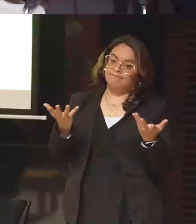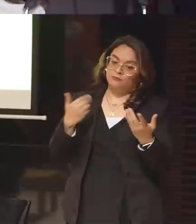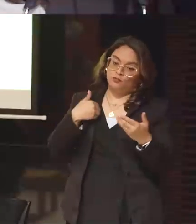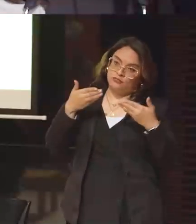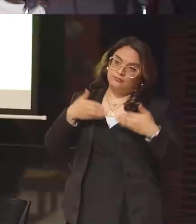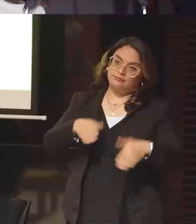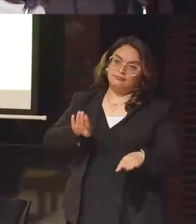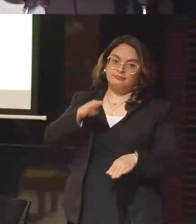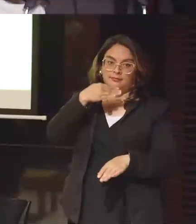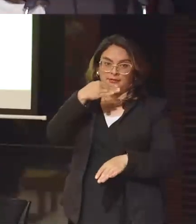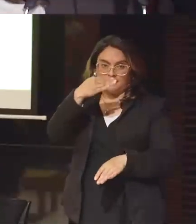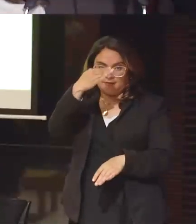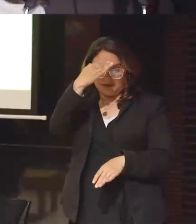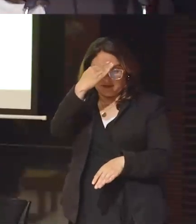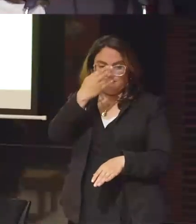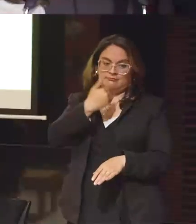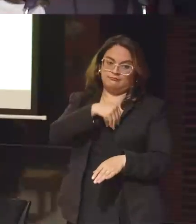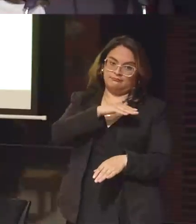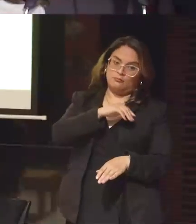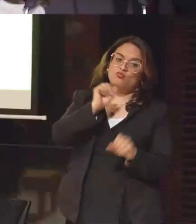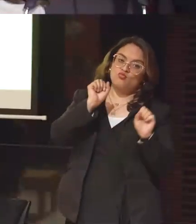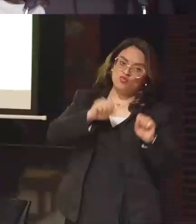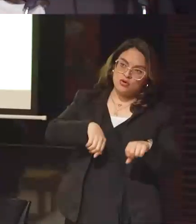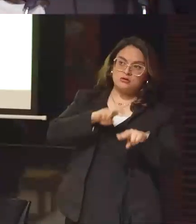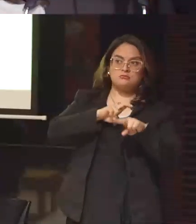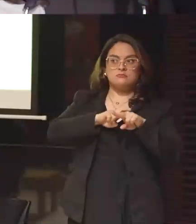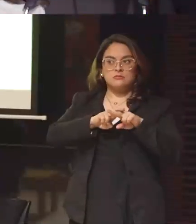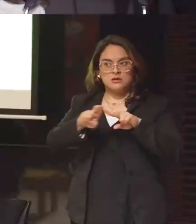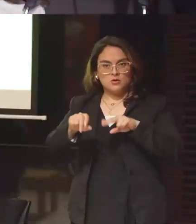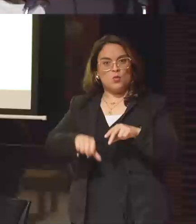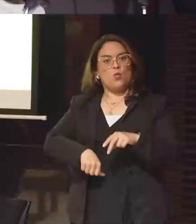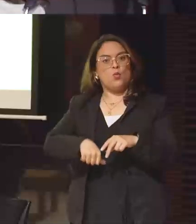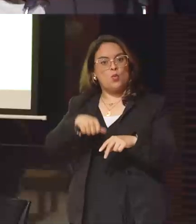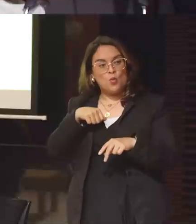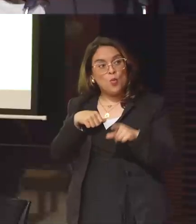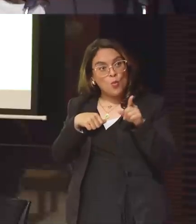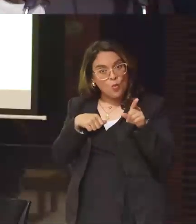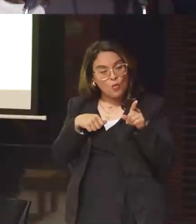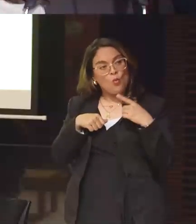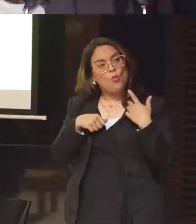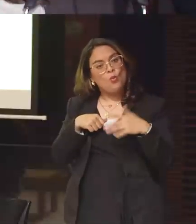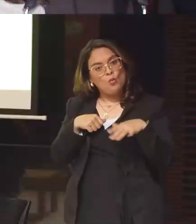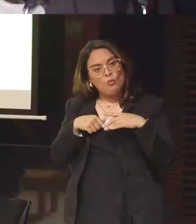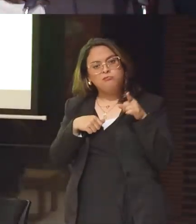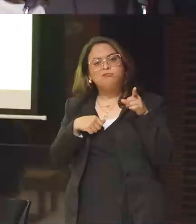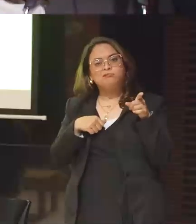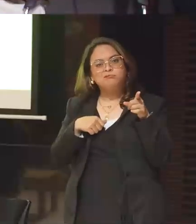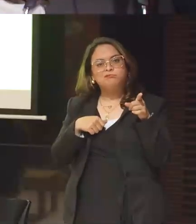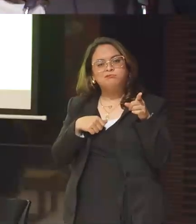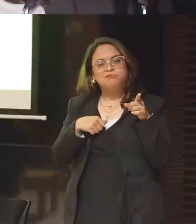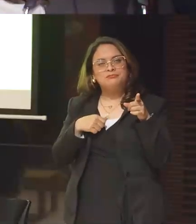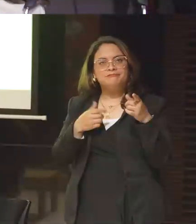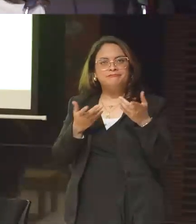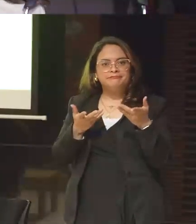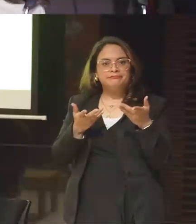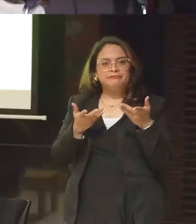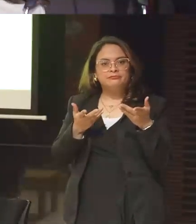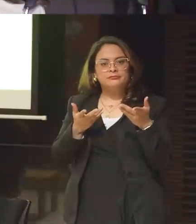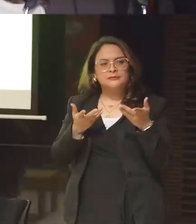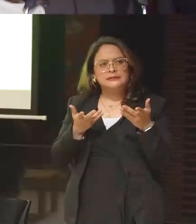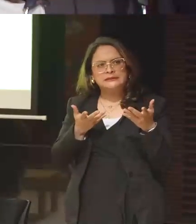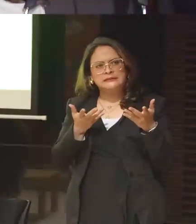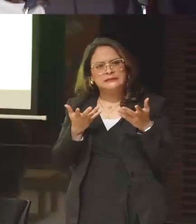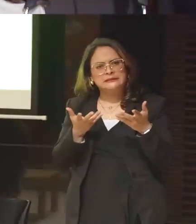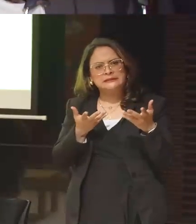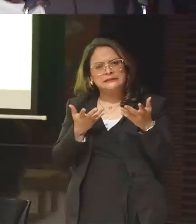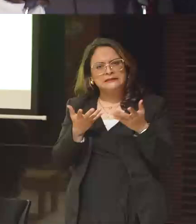acá tenemos el metro, y acá sí pudimos, y aquí sí no sé qué, hace que mucho de eso no permita que cuando